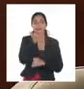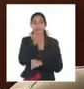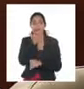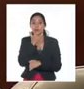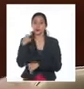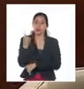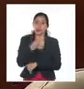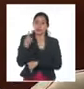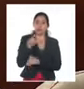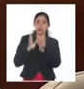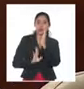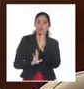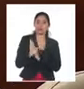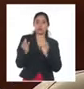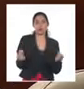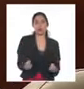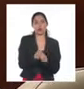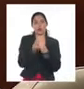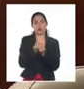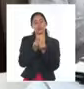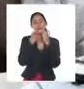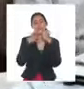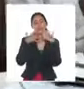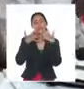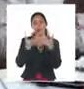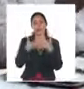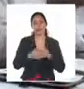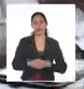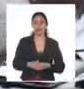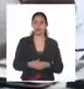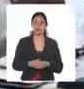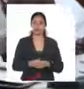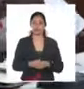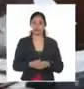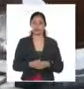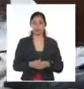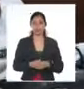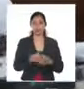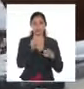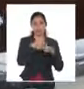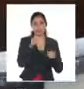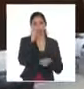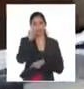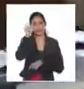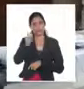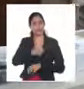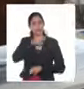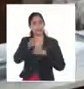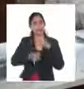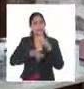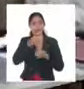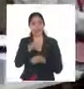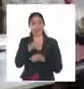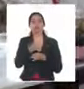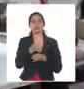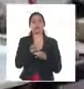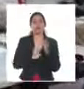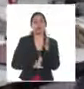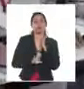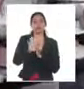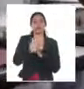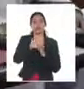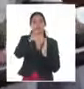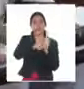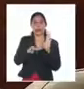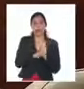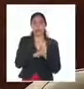tenemos que no hemos llenado suficientemente. Ramírez Cañedo llamó a intensificar la implementación del programa para la enseñanza de la